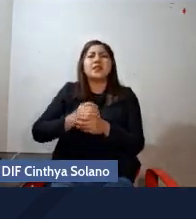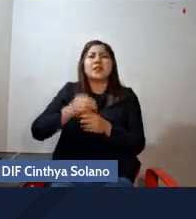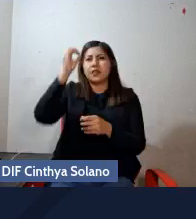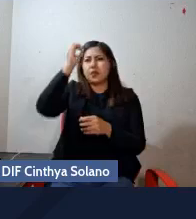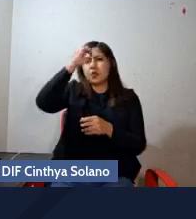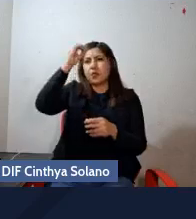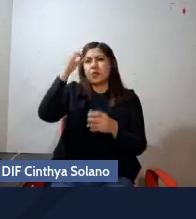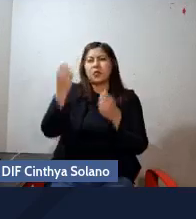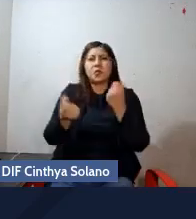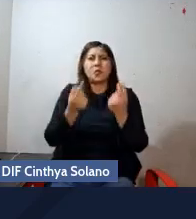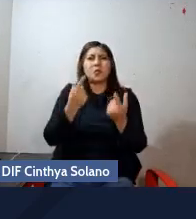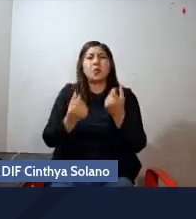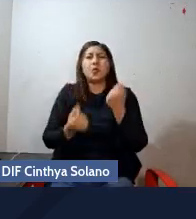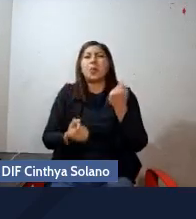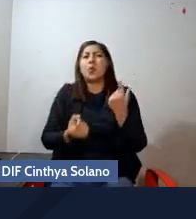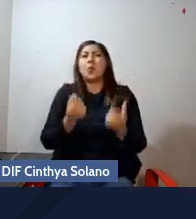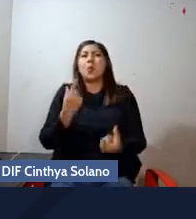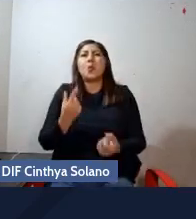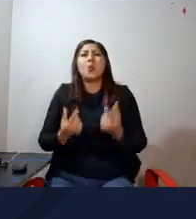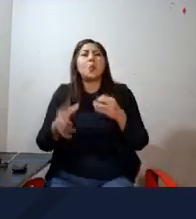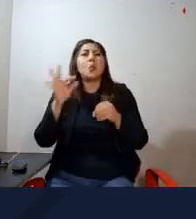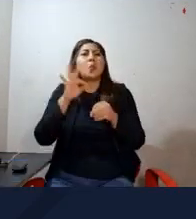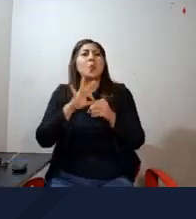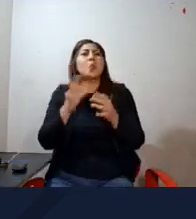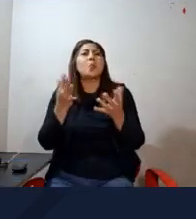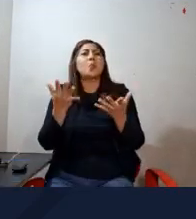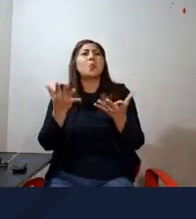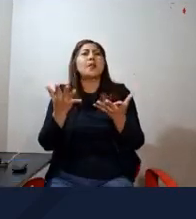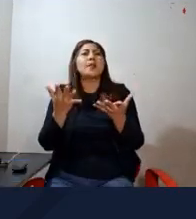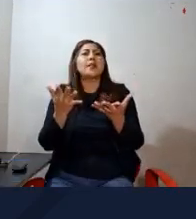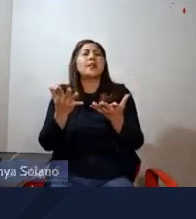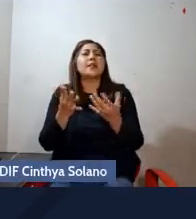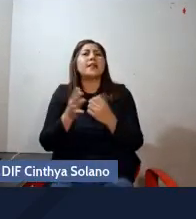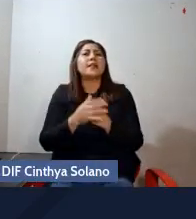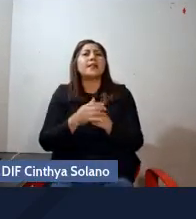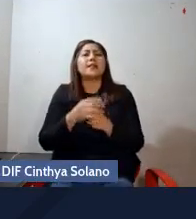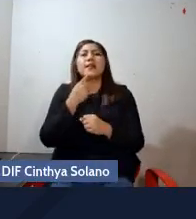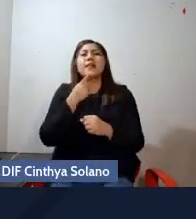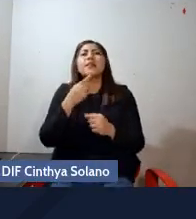la manera de hacer la denuncia. Muchas gracias.